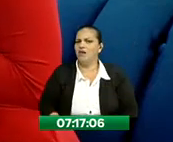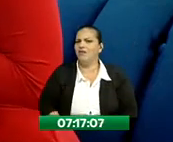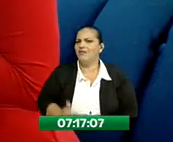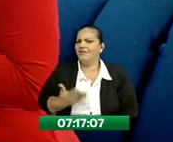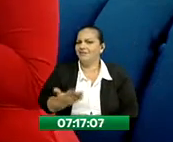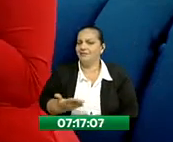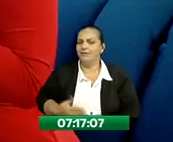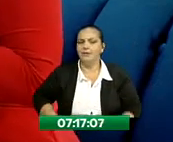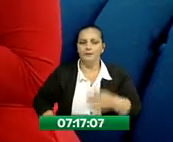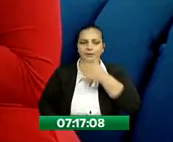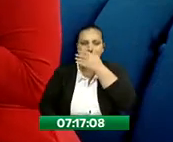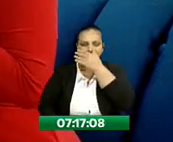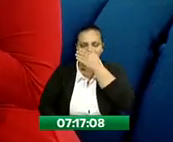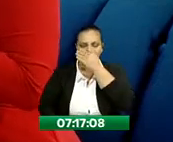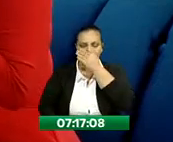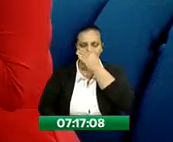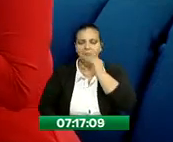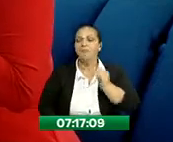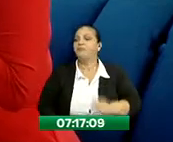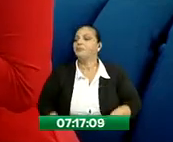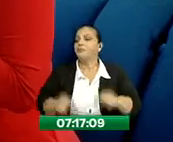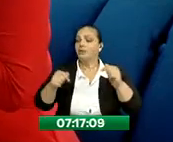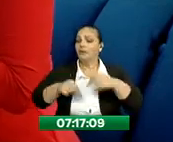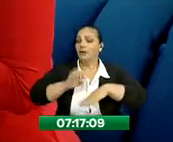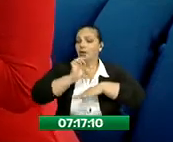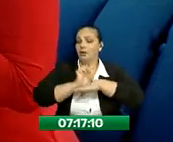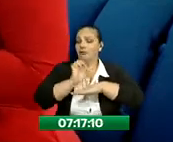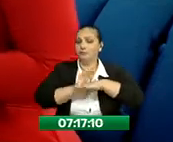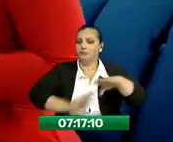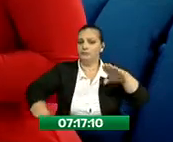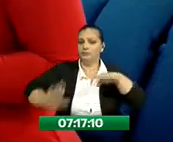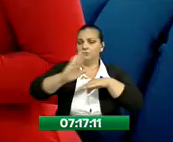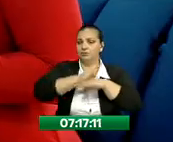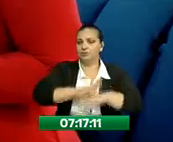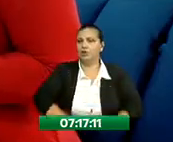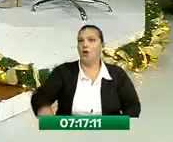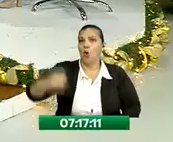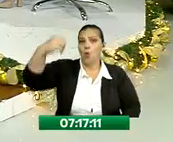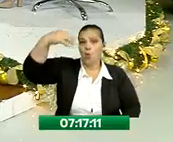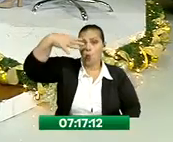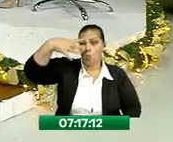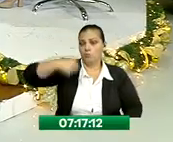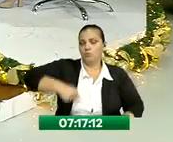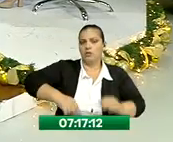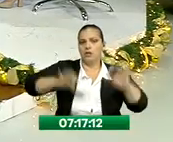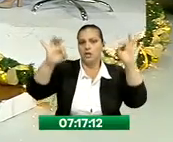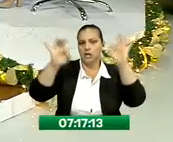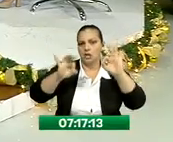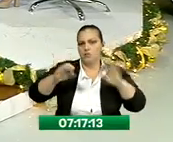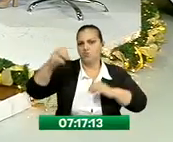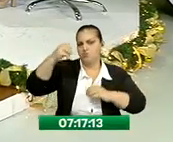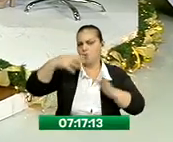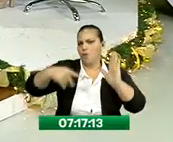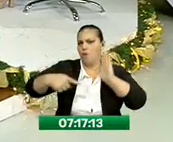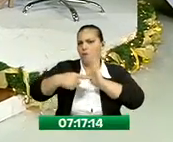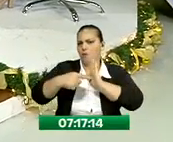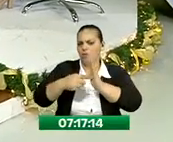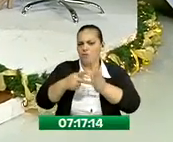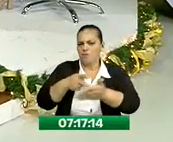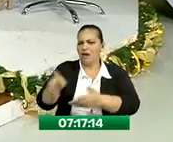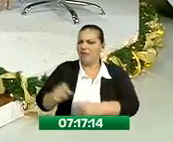muchos sectores, todavía sigue siendo sumamente alta? Sí, a ver, lo que pasa es que cuantitativamente